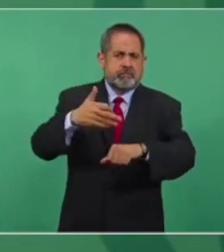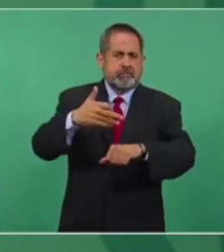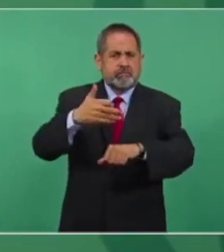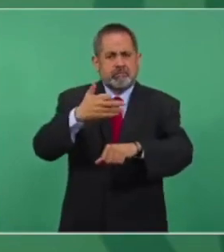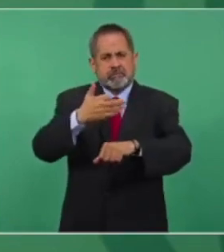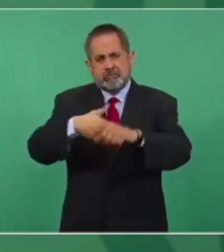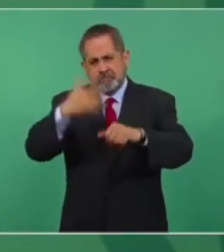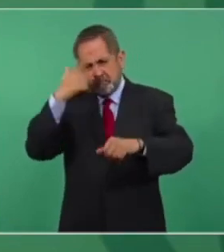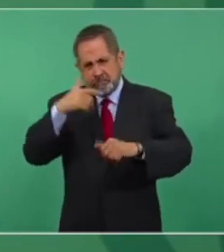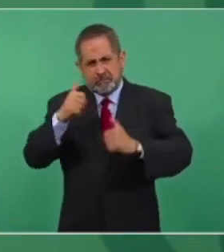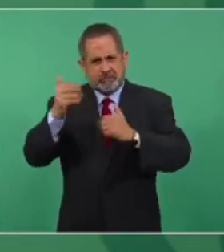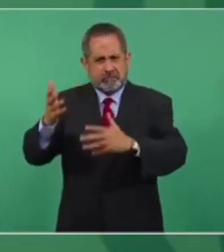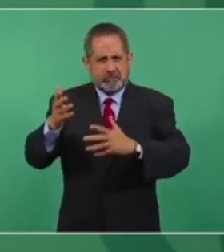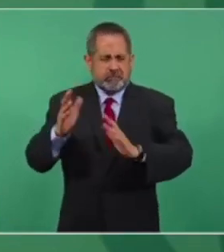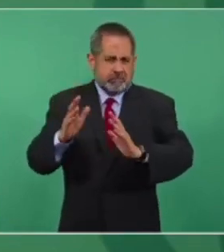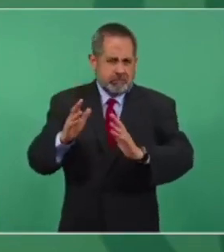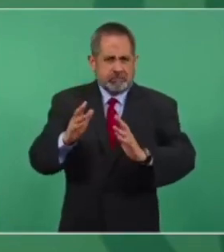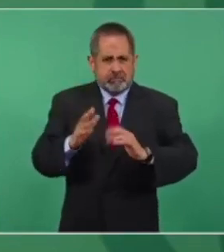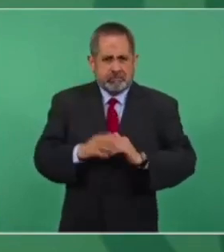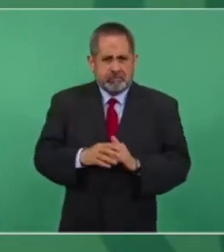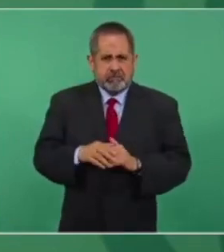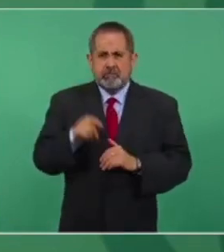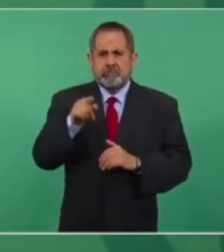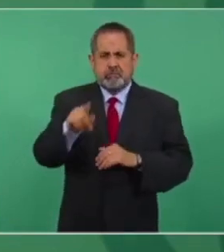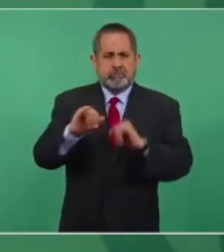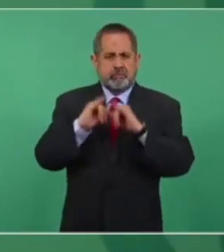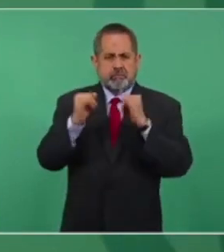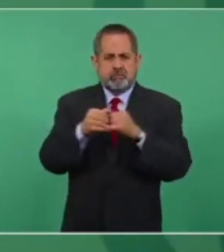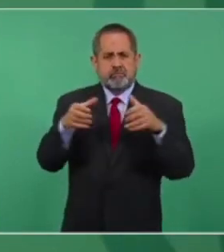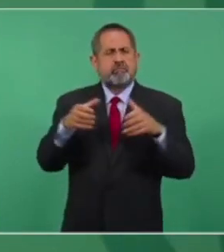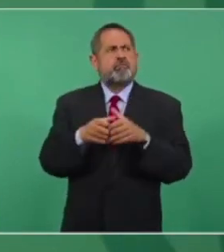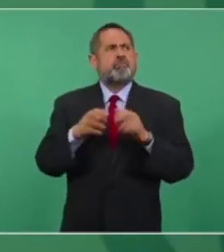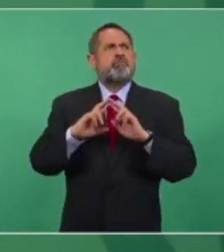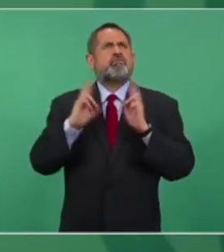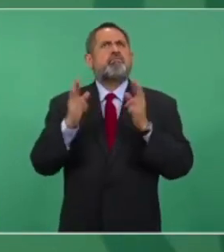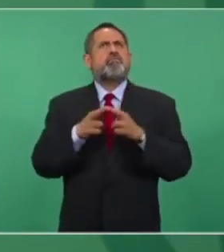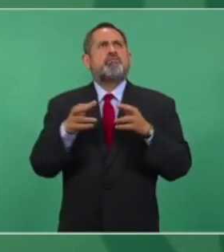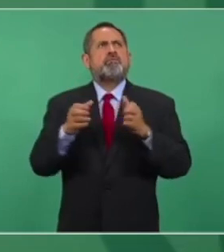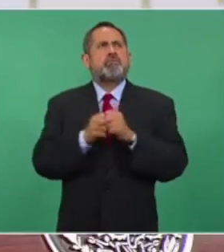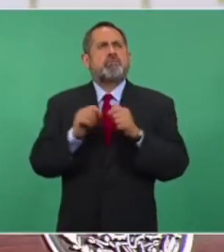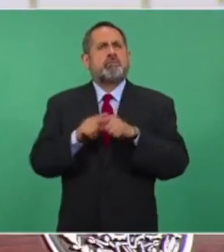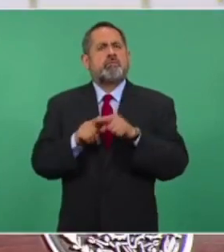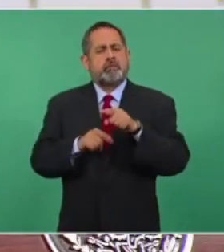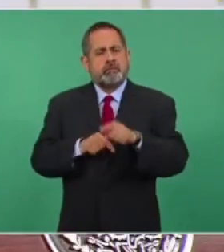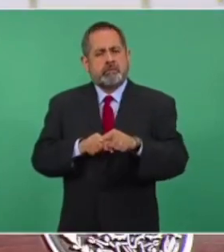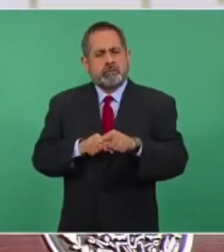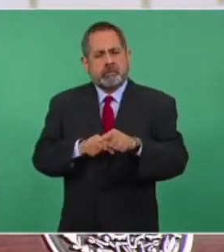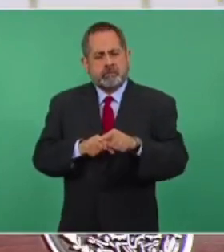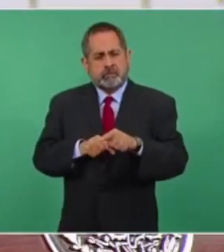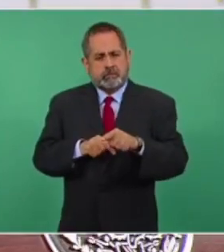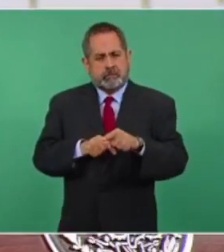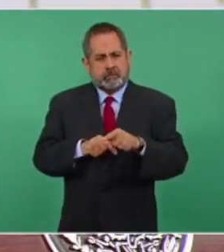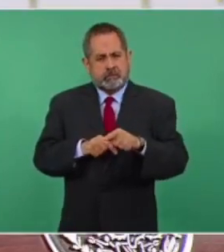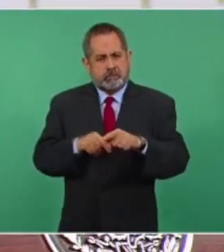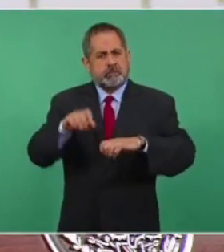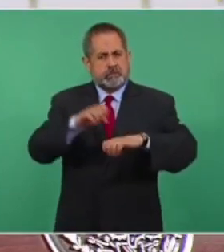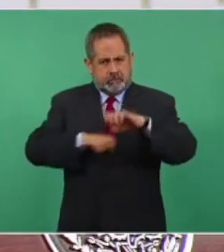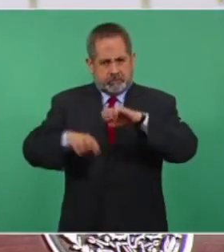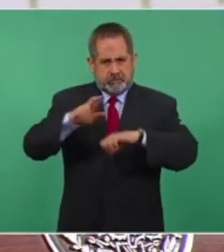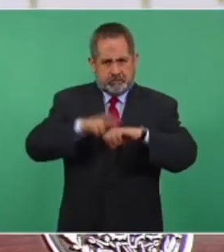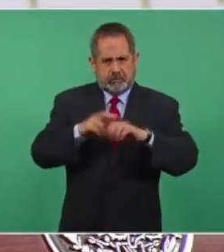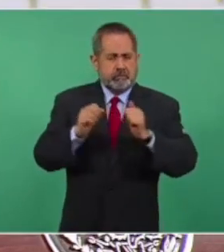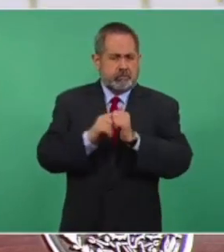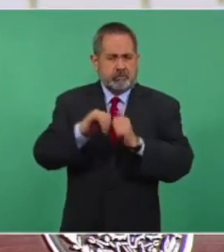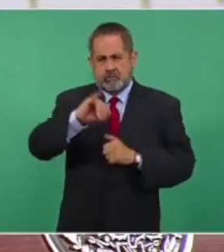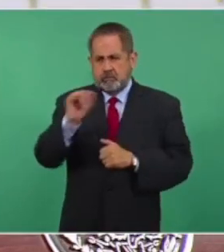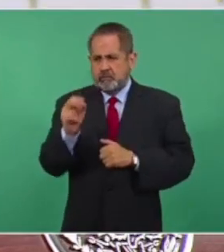tarde-noche. Hay una reunión con el embajador Juan